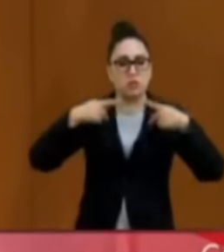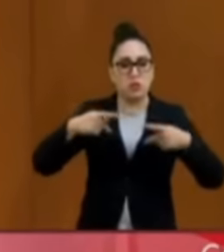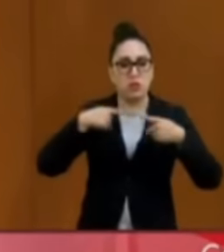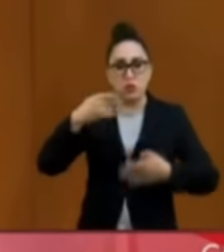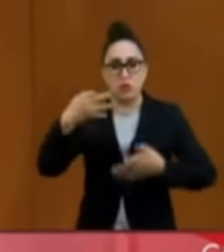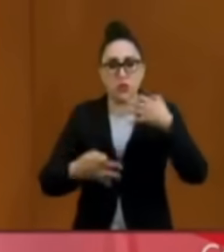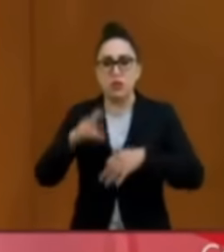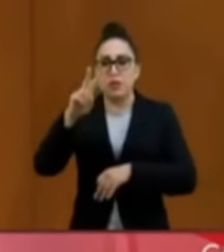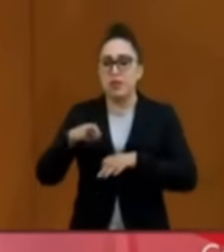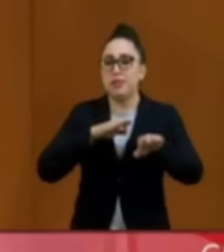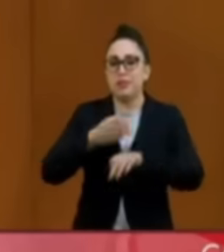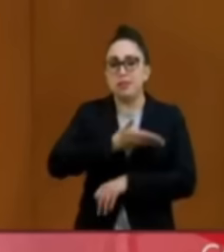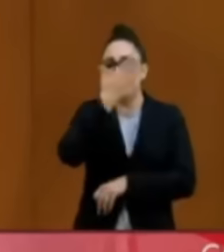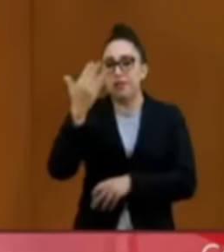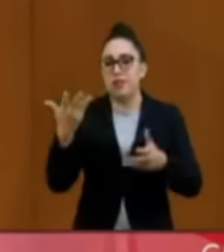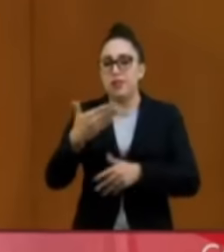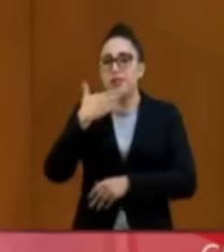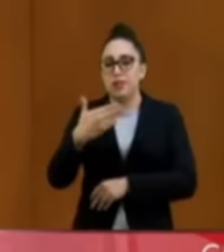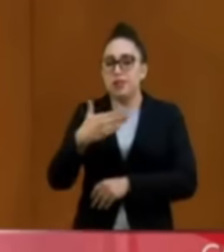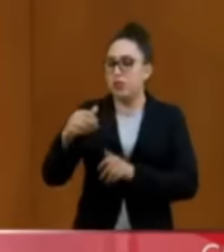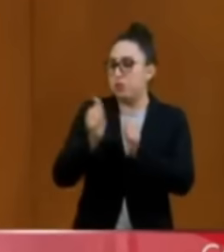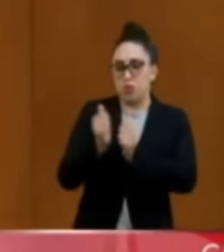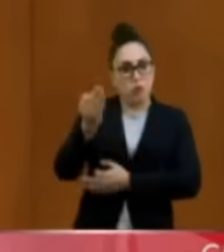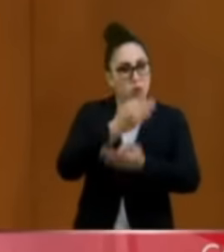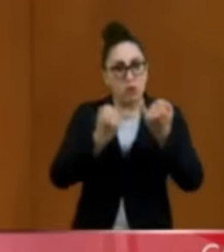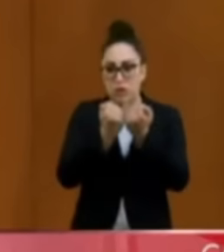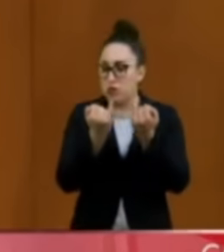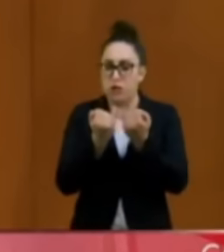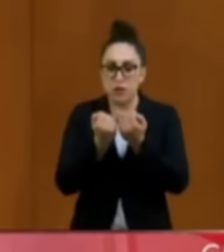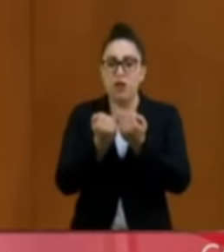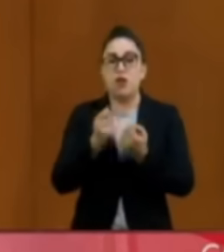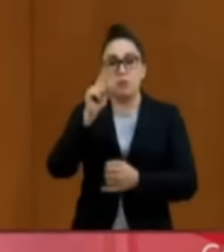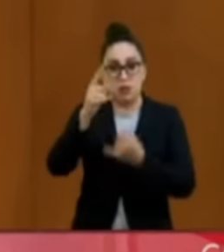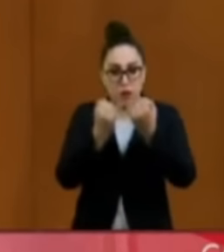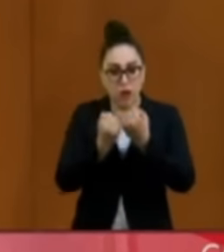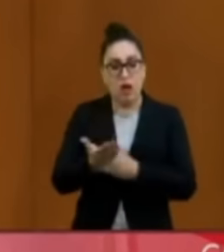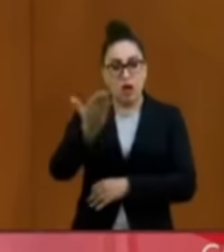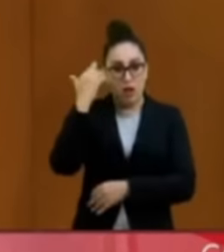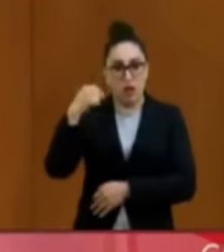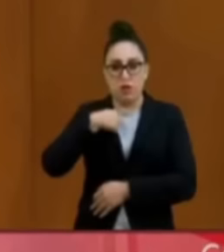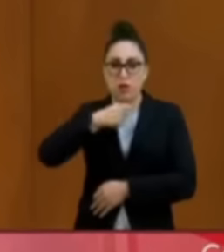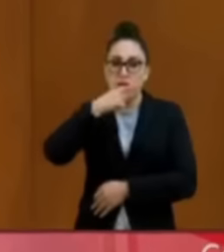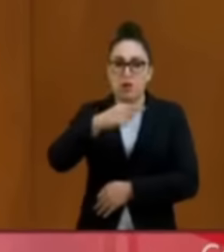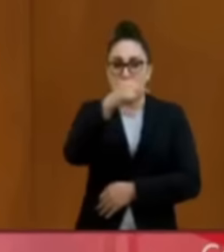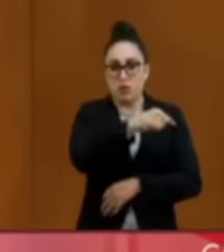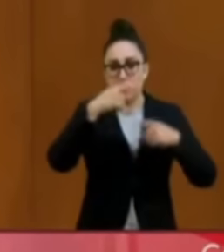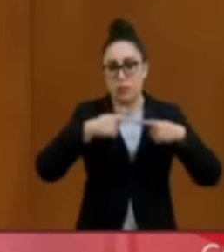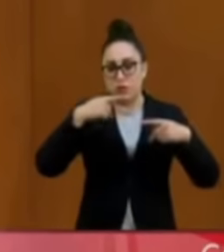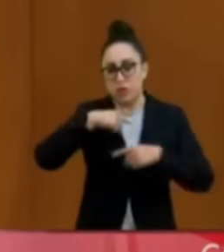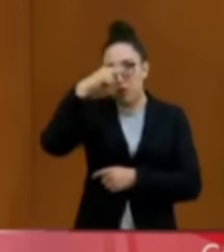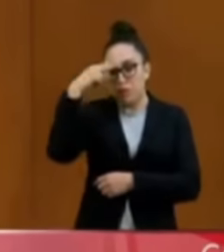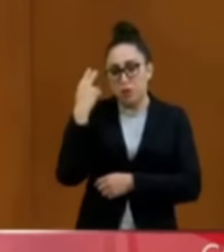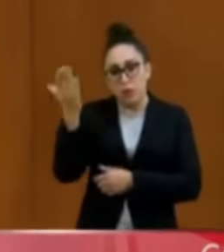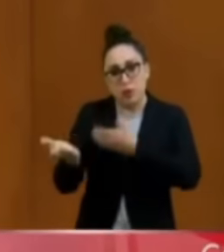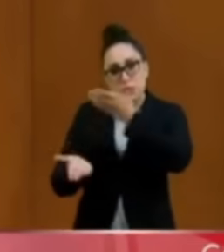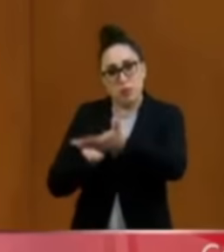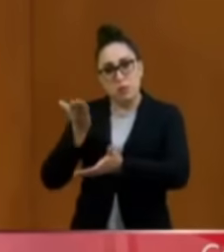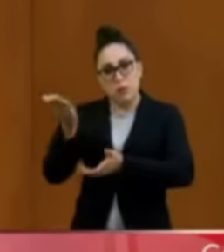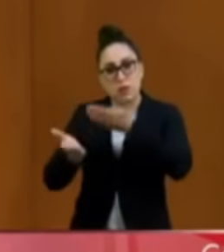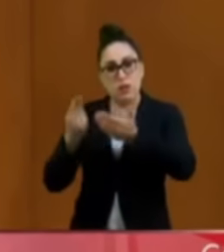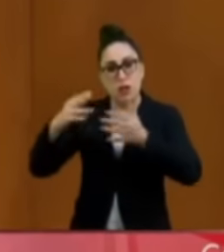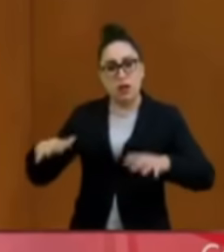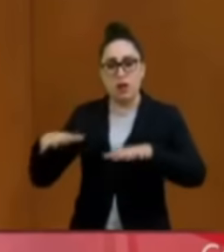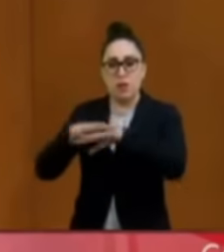del sistema judicial en su conjunto. Y hemos dicho que legítimamente el pueblo de México reclama un sistema judicial